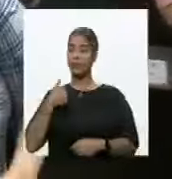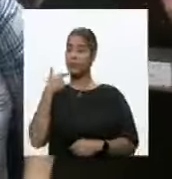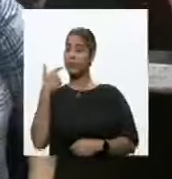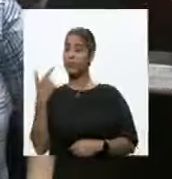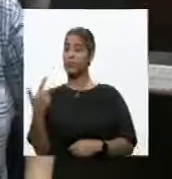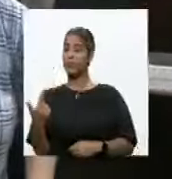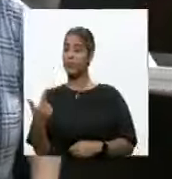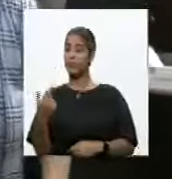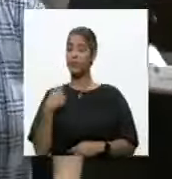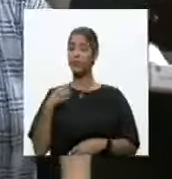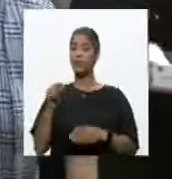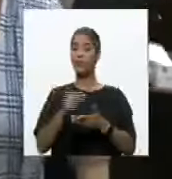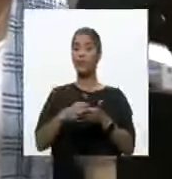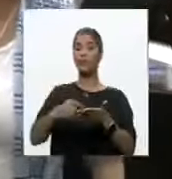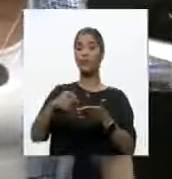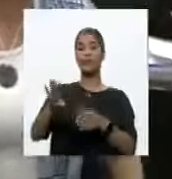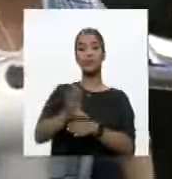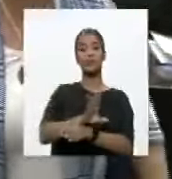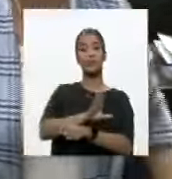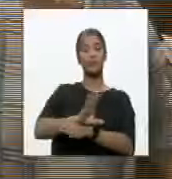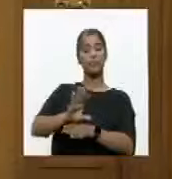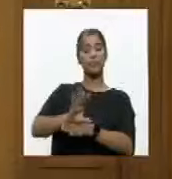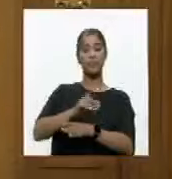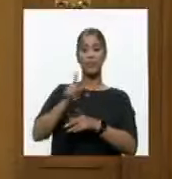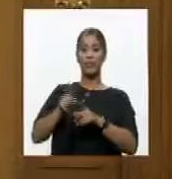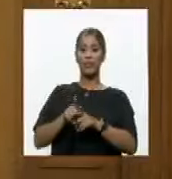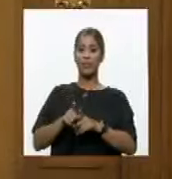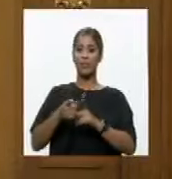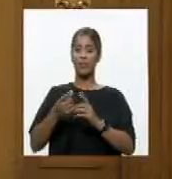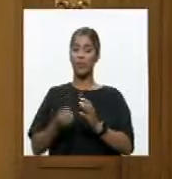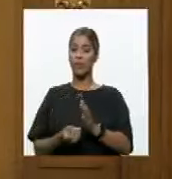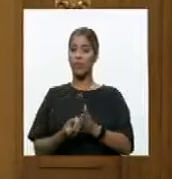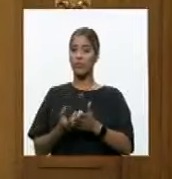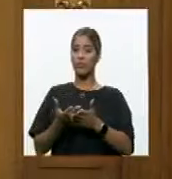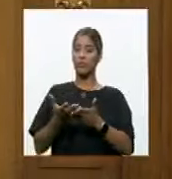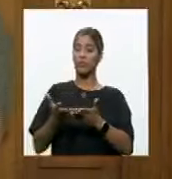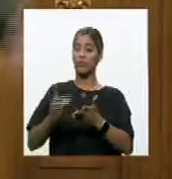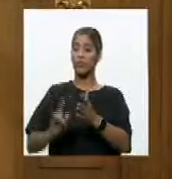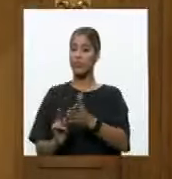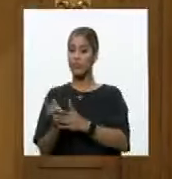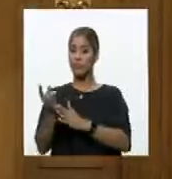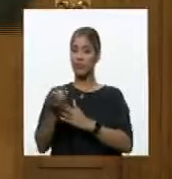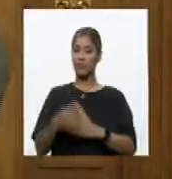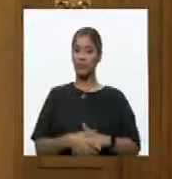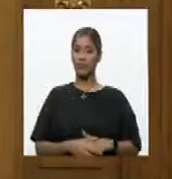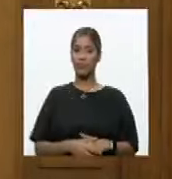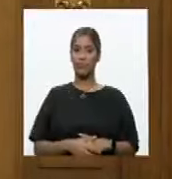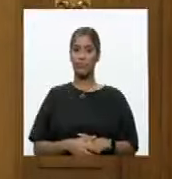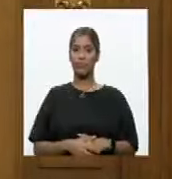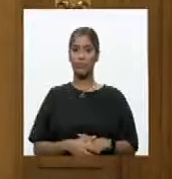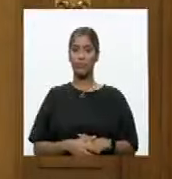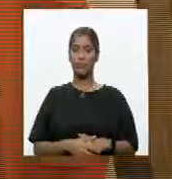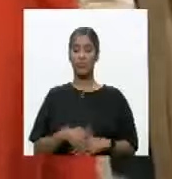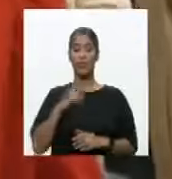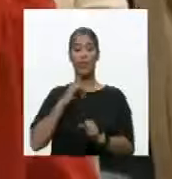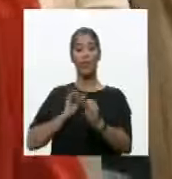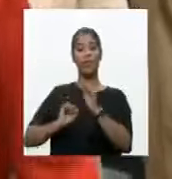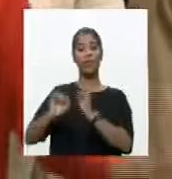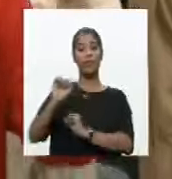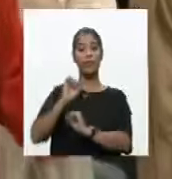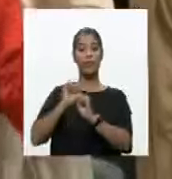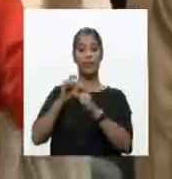que escribo un canto que sea flor y sea semilla. ¡Ave! Para